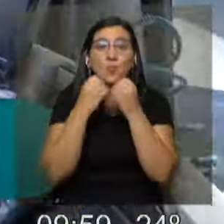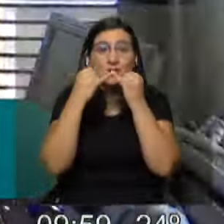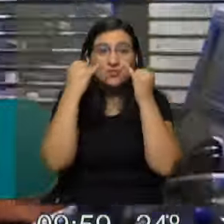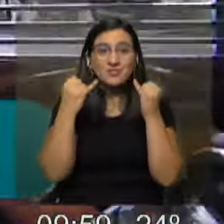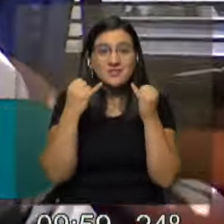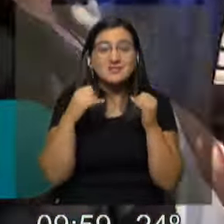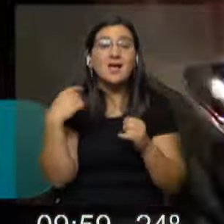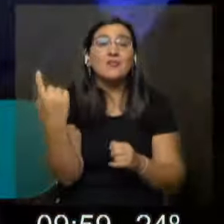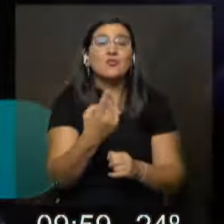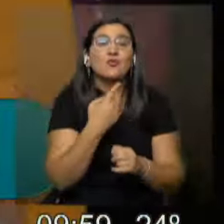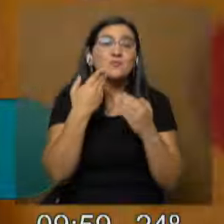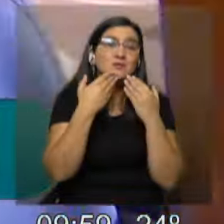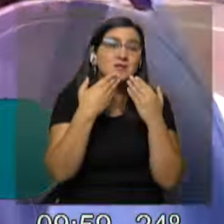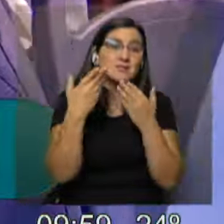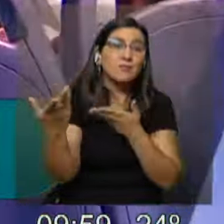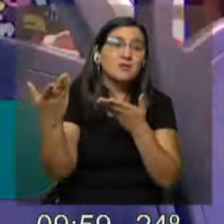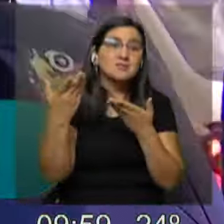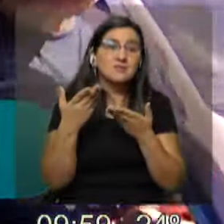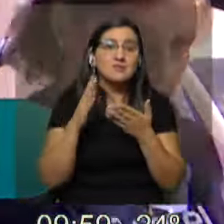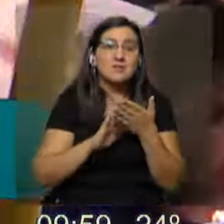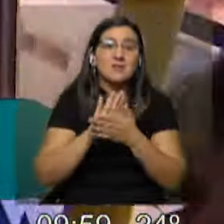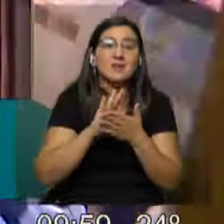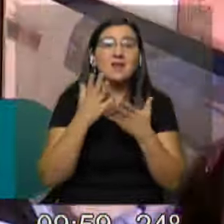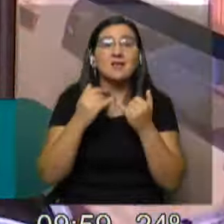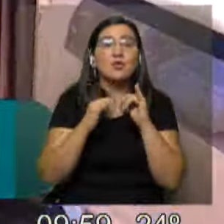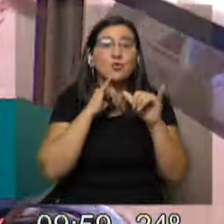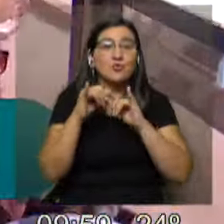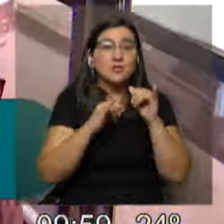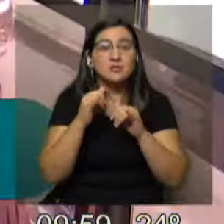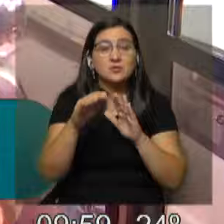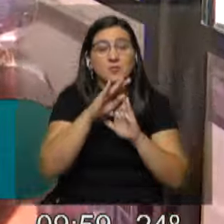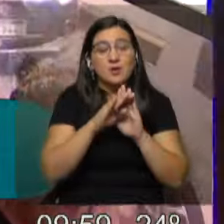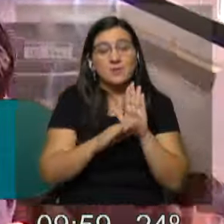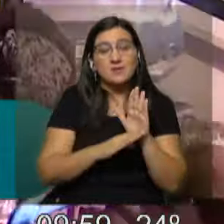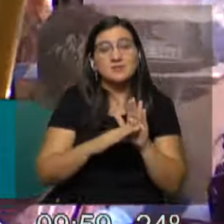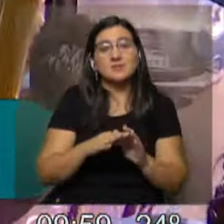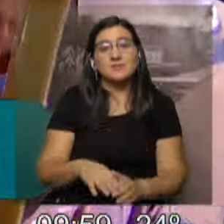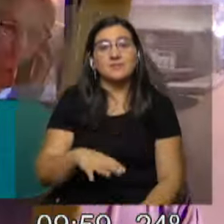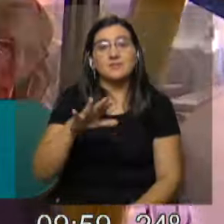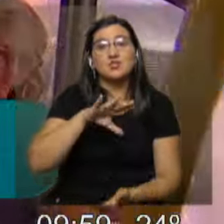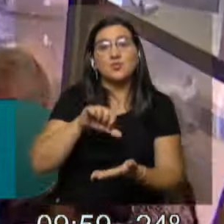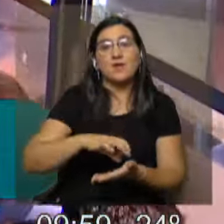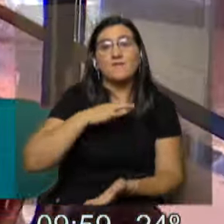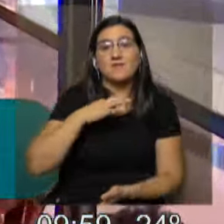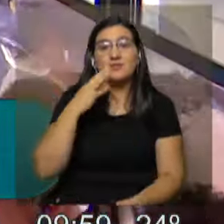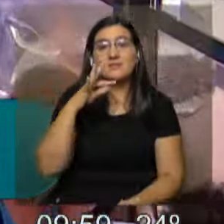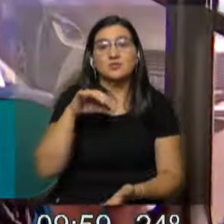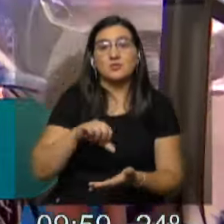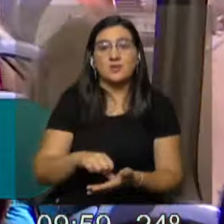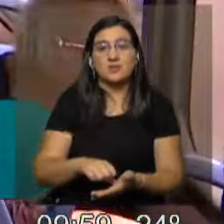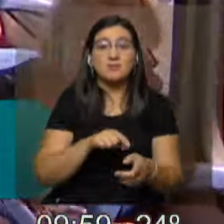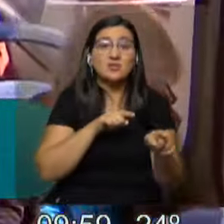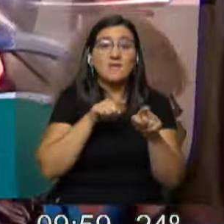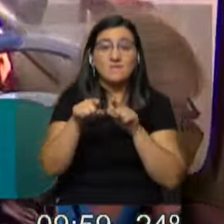días a todos y a todas. Gracias por recibirnos en esta mañana. Les quiero contar que somos el programa Ciudad Viva de TV Ciudad y estamos en